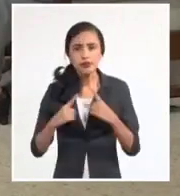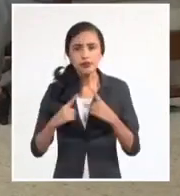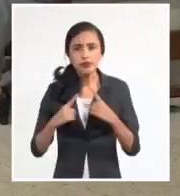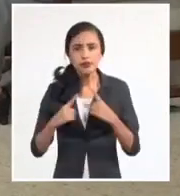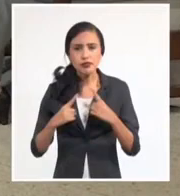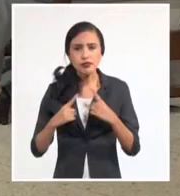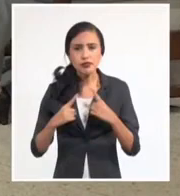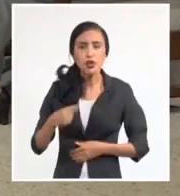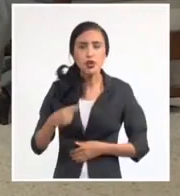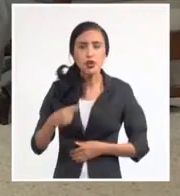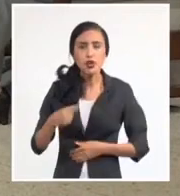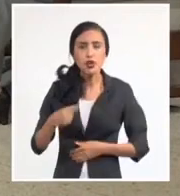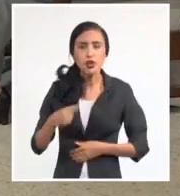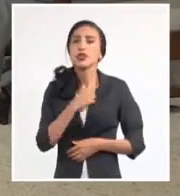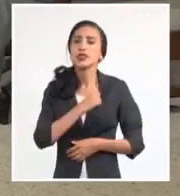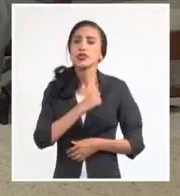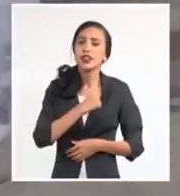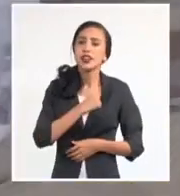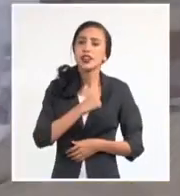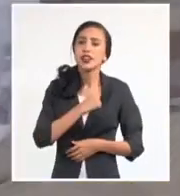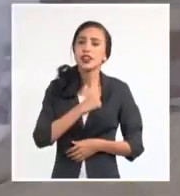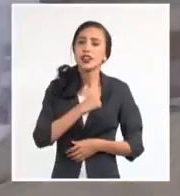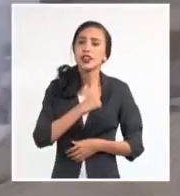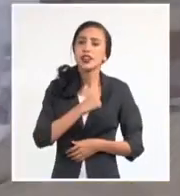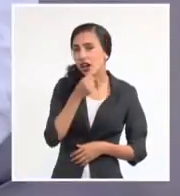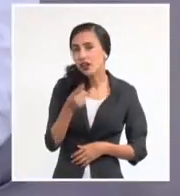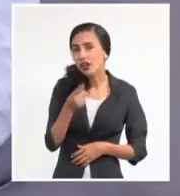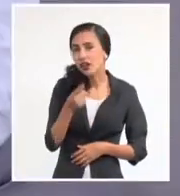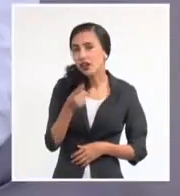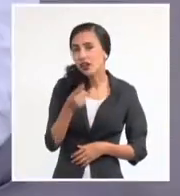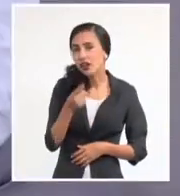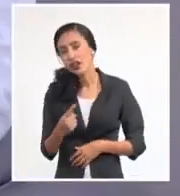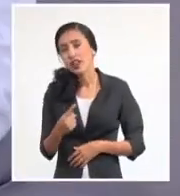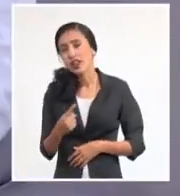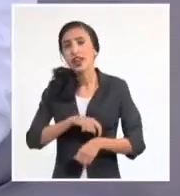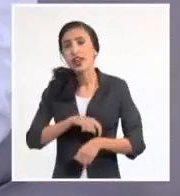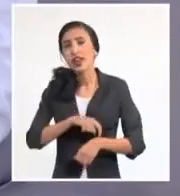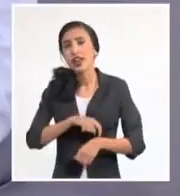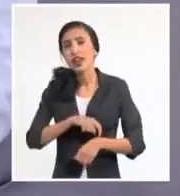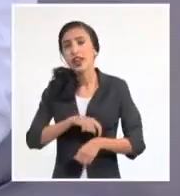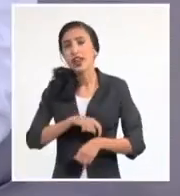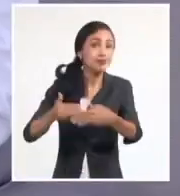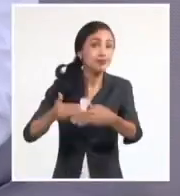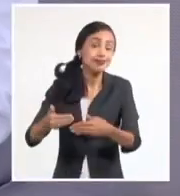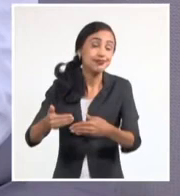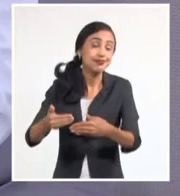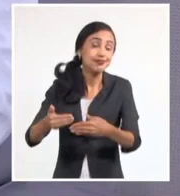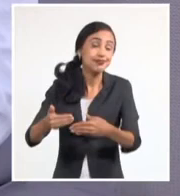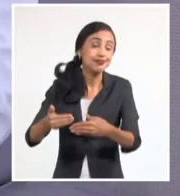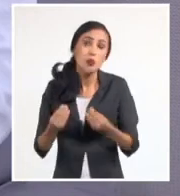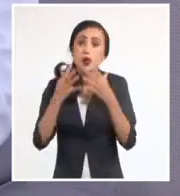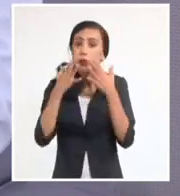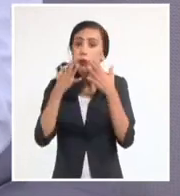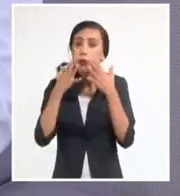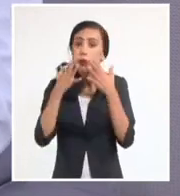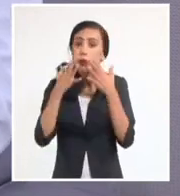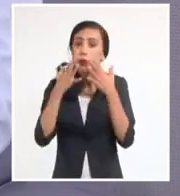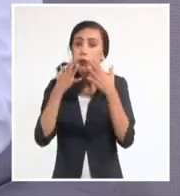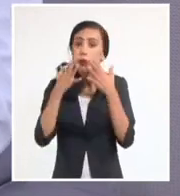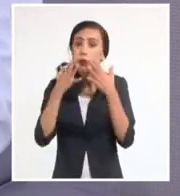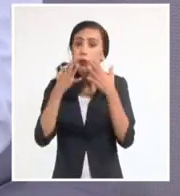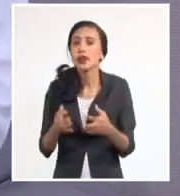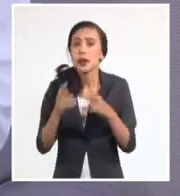querido entrevistarlo. Claro. Y ahí es donde uno se da cuenta que el tiempo ha pasado y de que es muy importante mantenerlo vivo, no solo